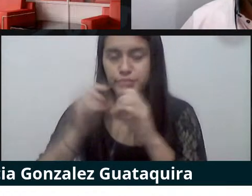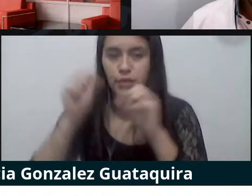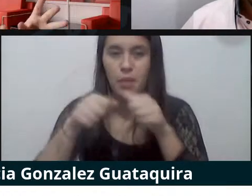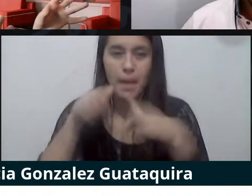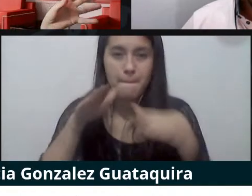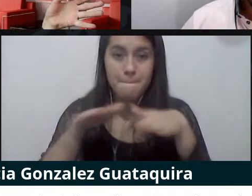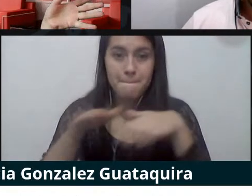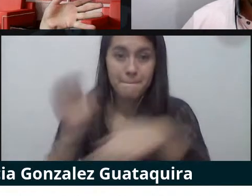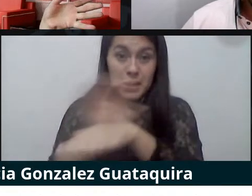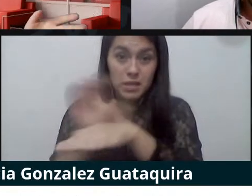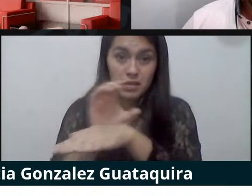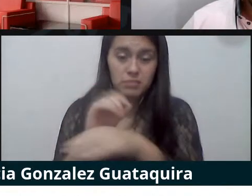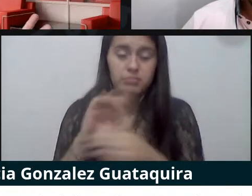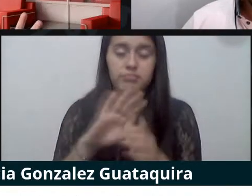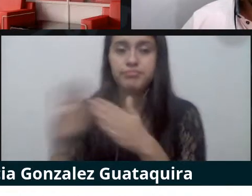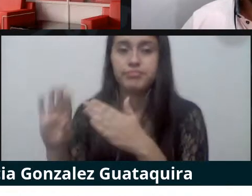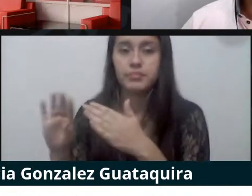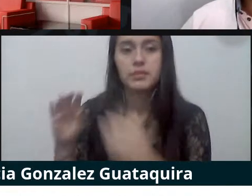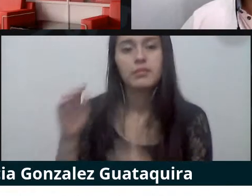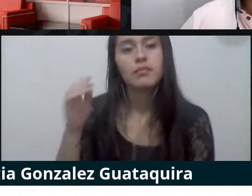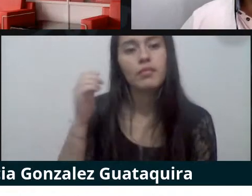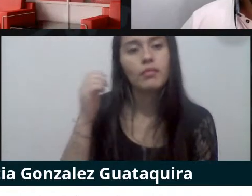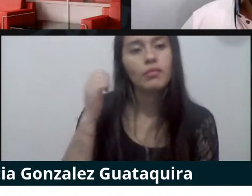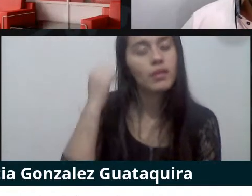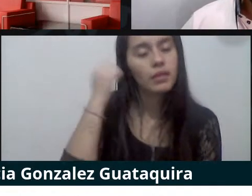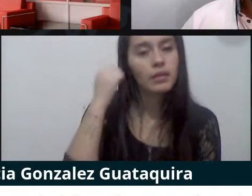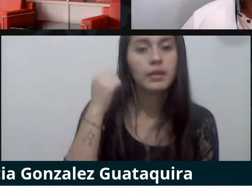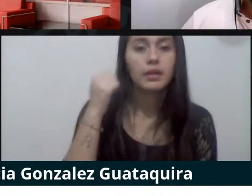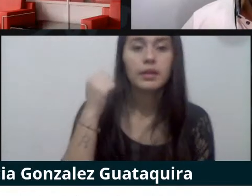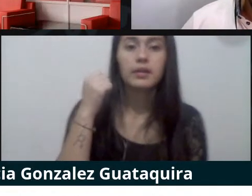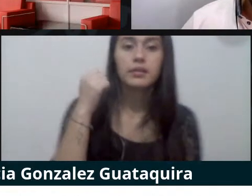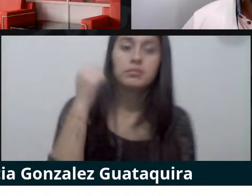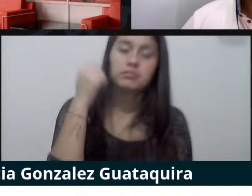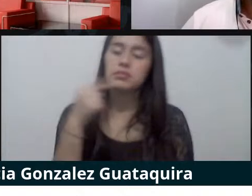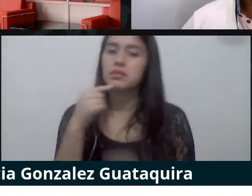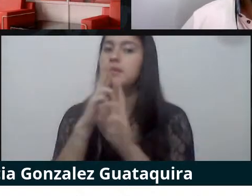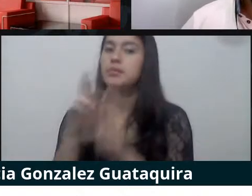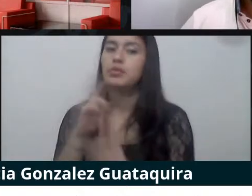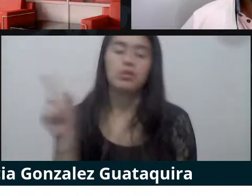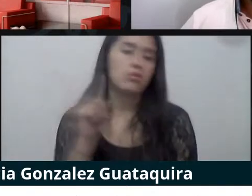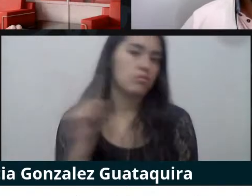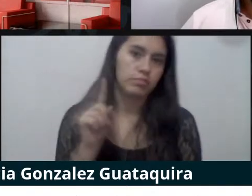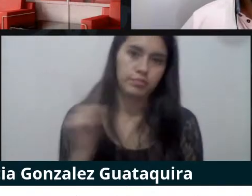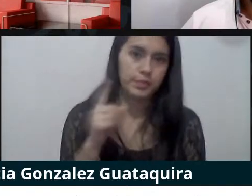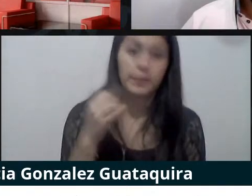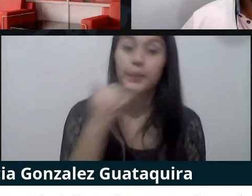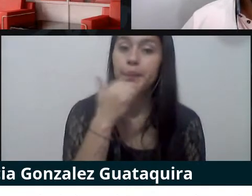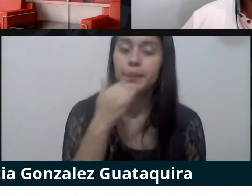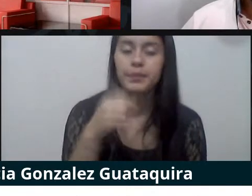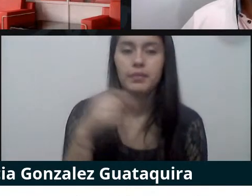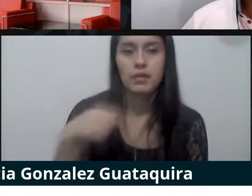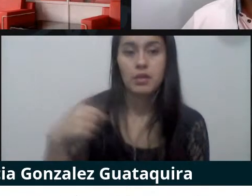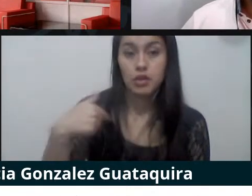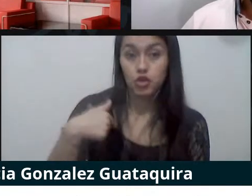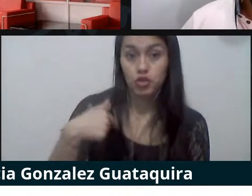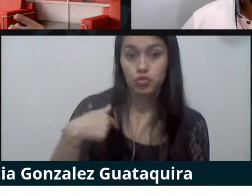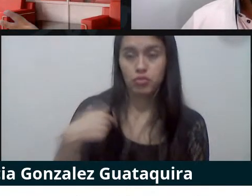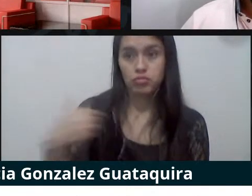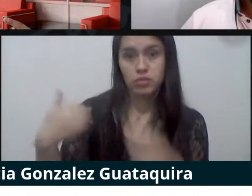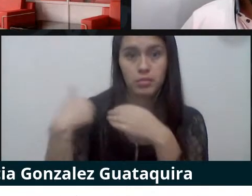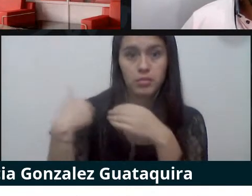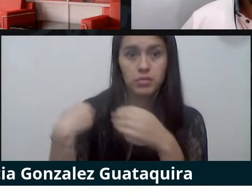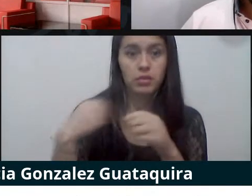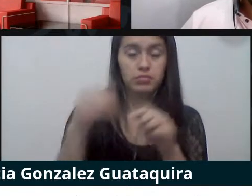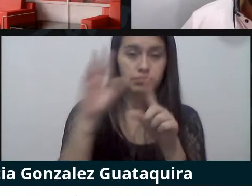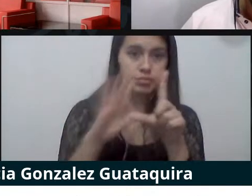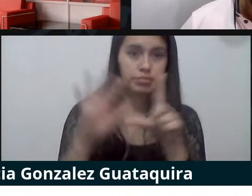Si un administrador se cae, pues la transmisión va a seguir. Entonces, el requisito es de que la persona que está transmitiendo o la persona que va a